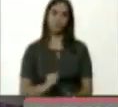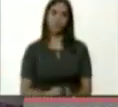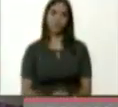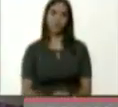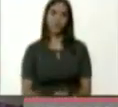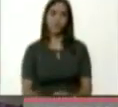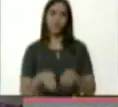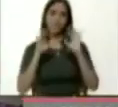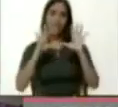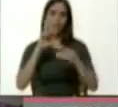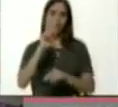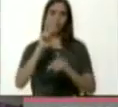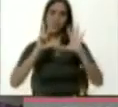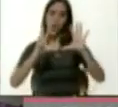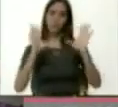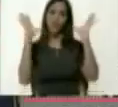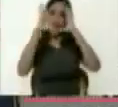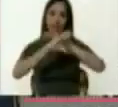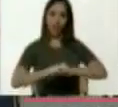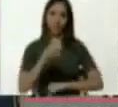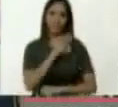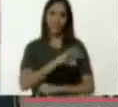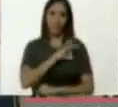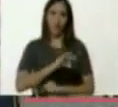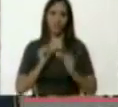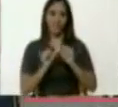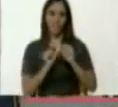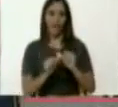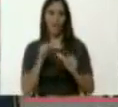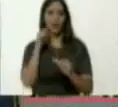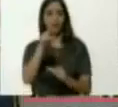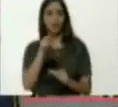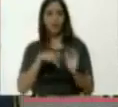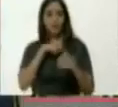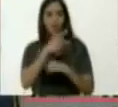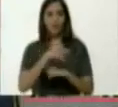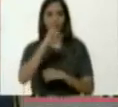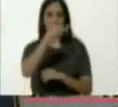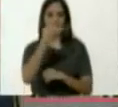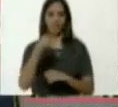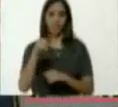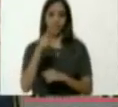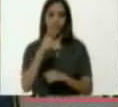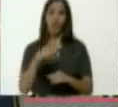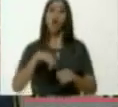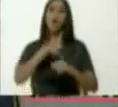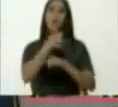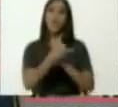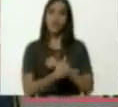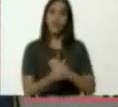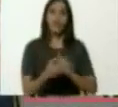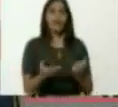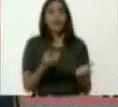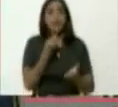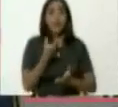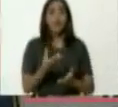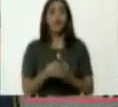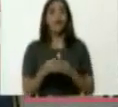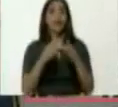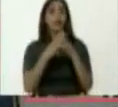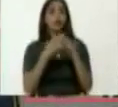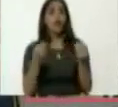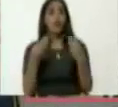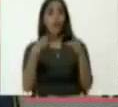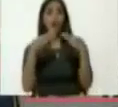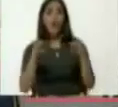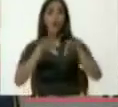Diez y 28 de la noche, señores. Seguimos en este su programa Zurda Conducta, un programa que, bueno, que es para todo público, para